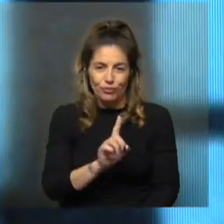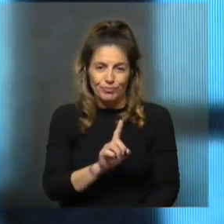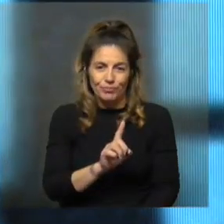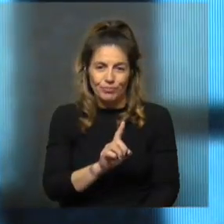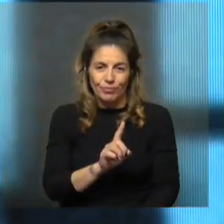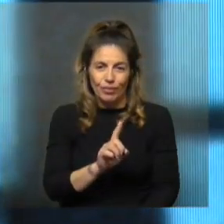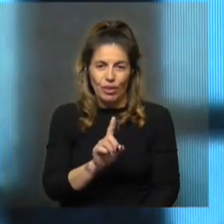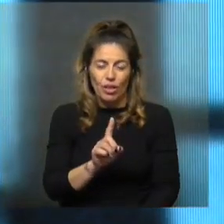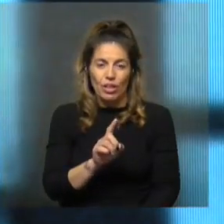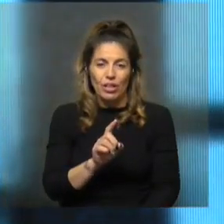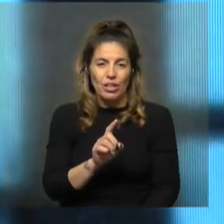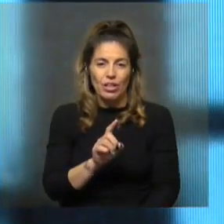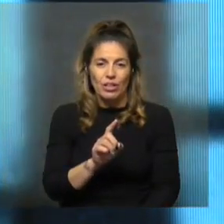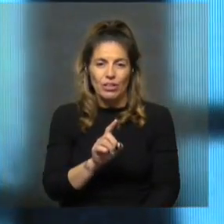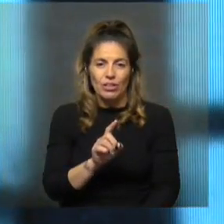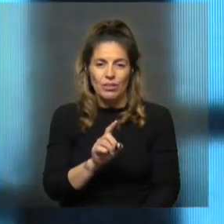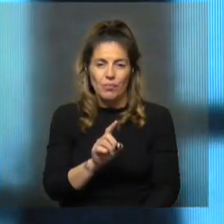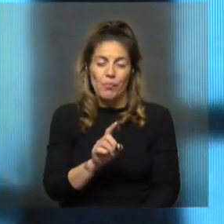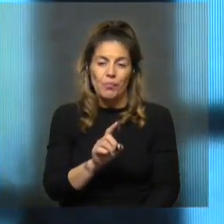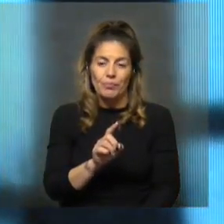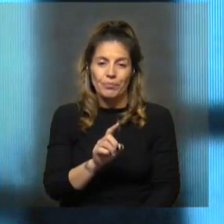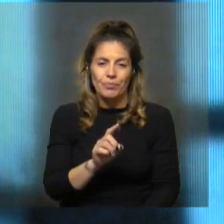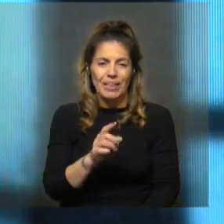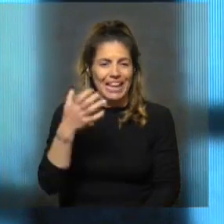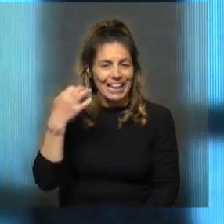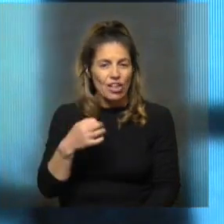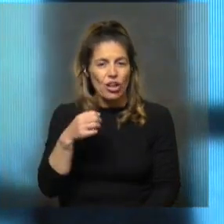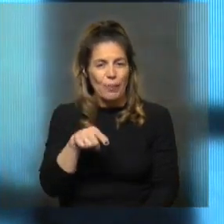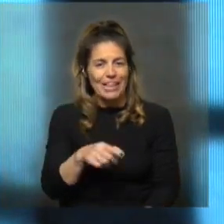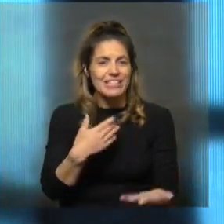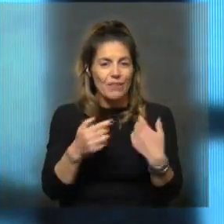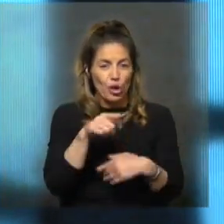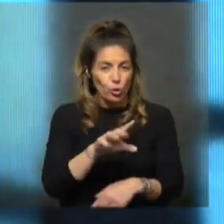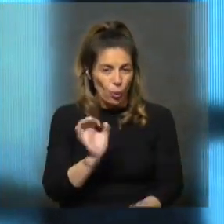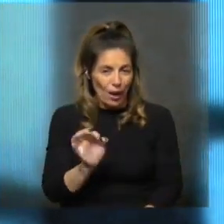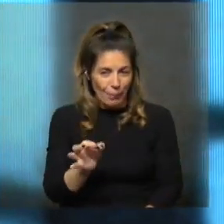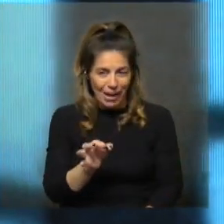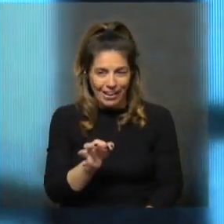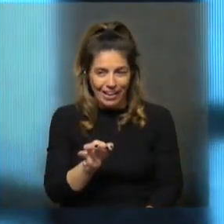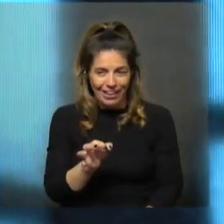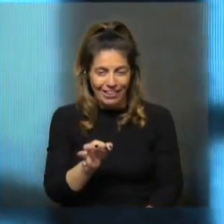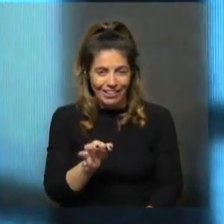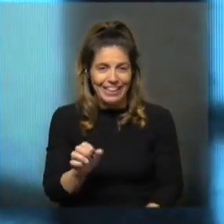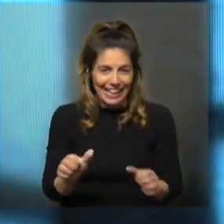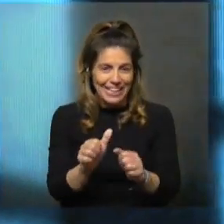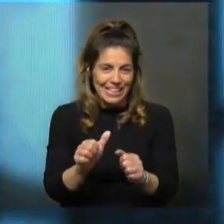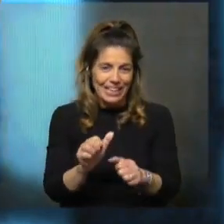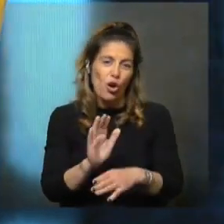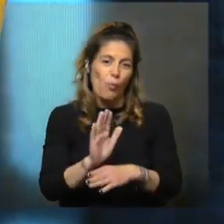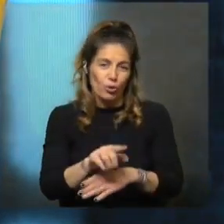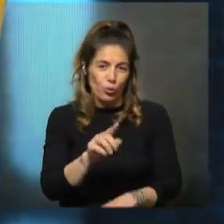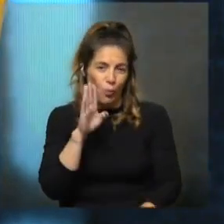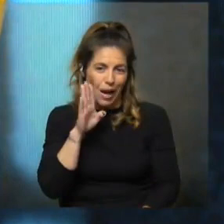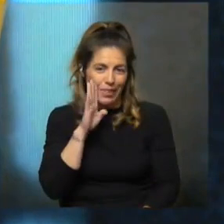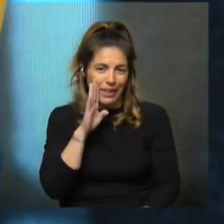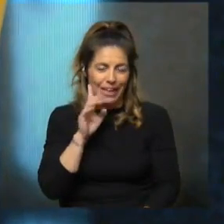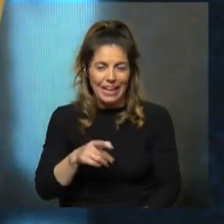no estaba en el creo que para es con tu hermana que te hizo de madre Sí con Graciela